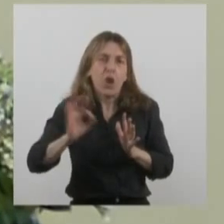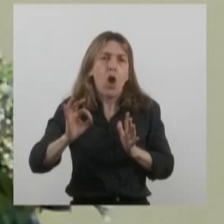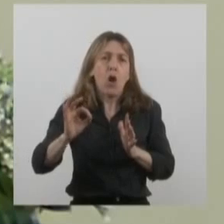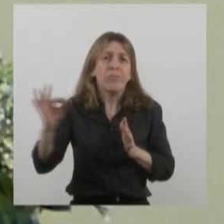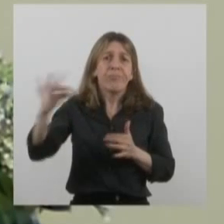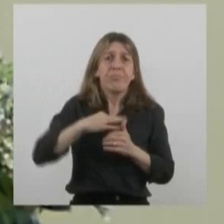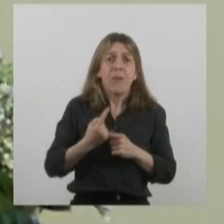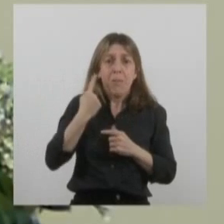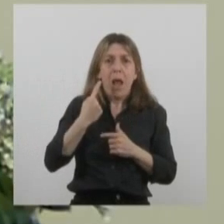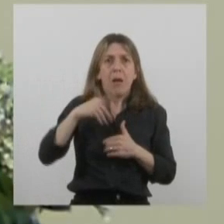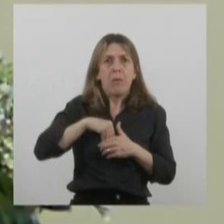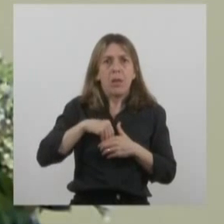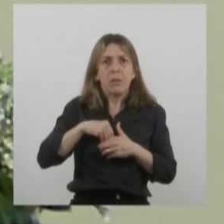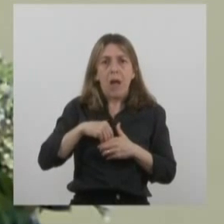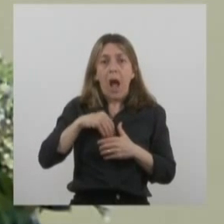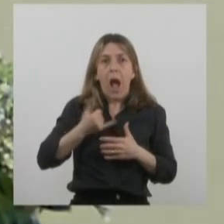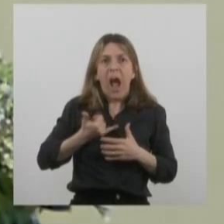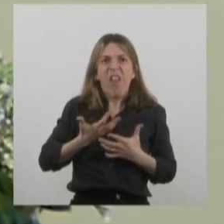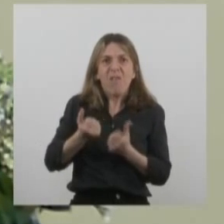podrán sobrellevar la enfermedad de un modo